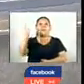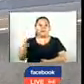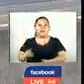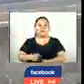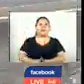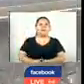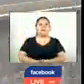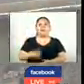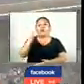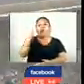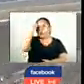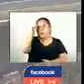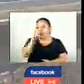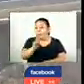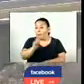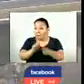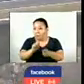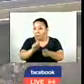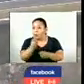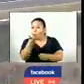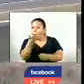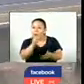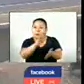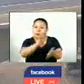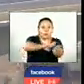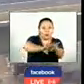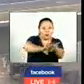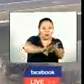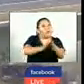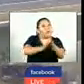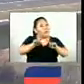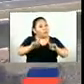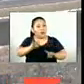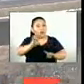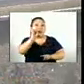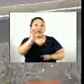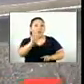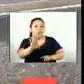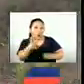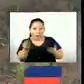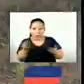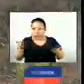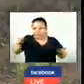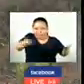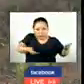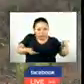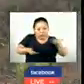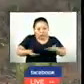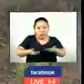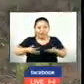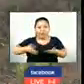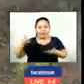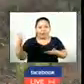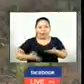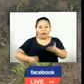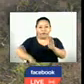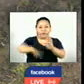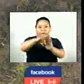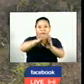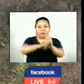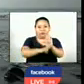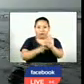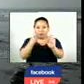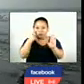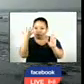detalles de cuánto sería la inversión que se tiene estipulada sin embargo dijo que los ofertantes tienen que cumplir el requisito de